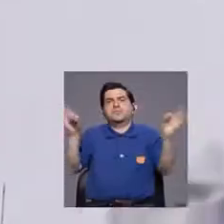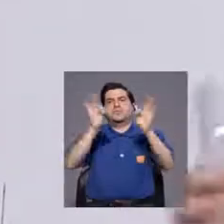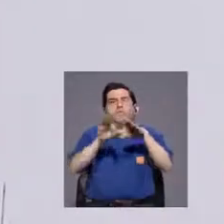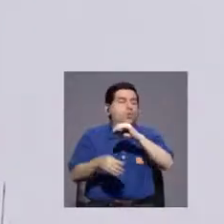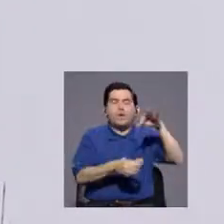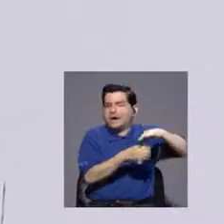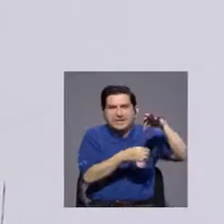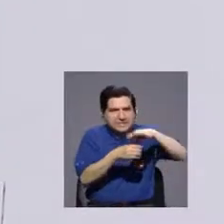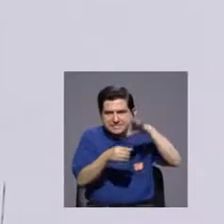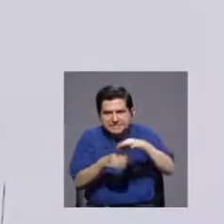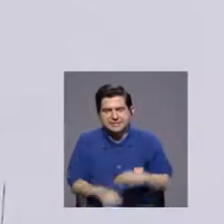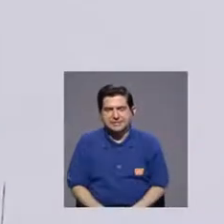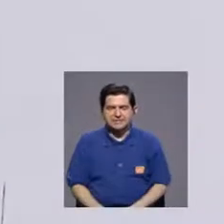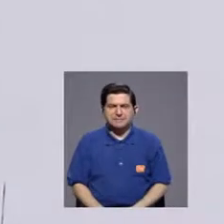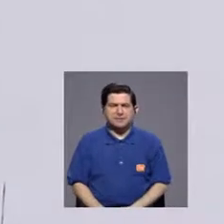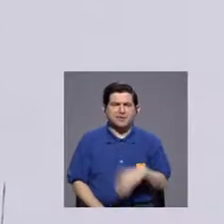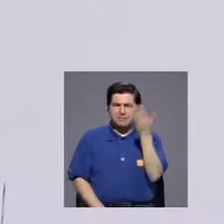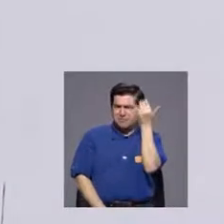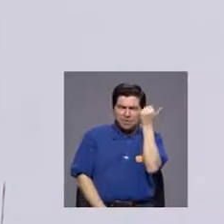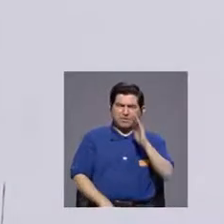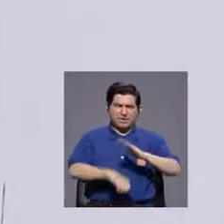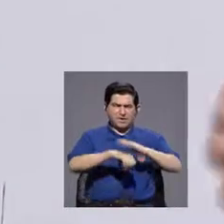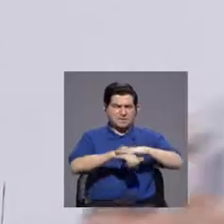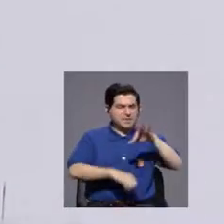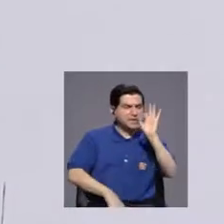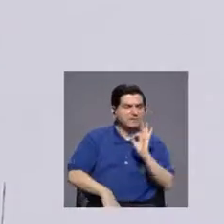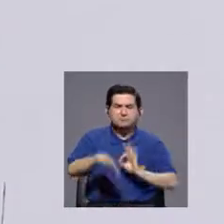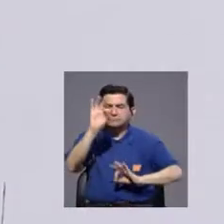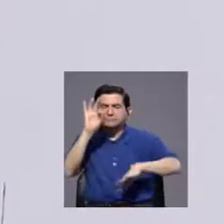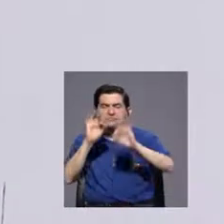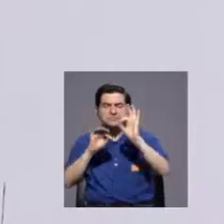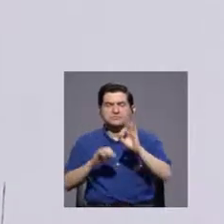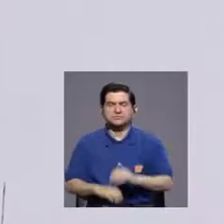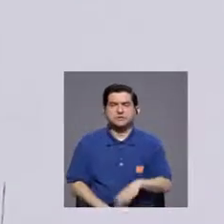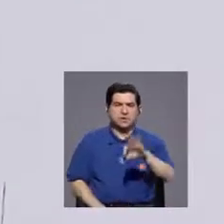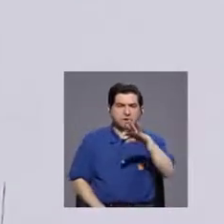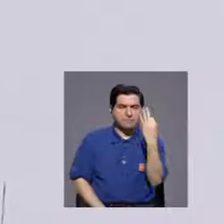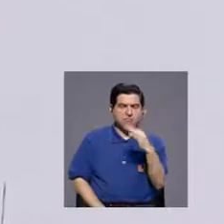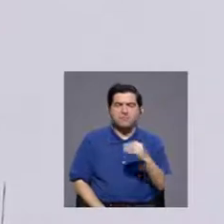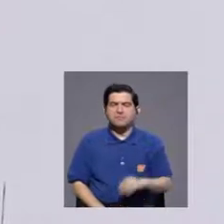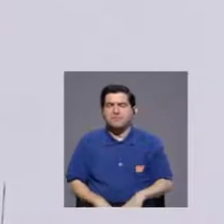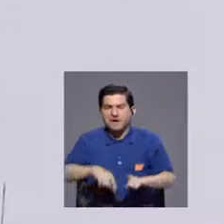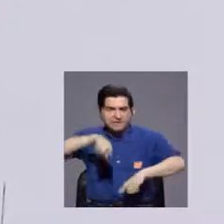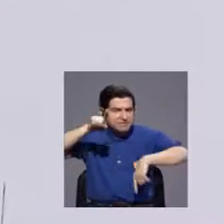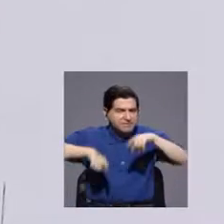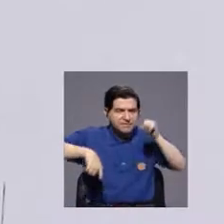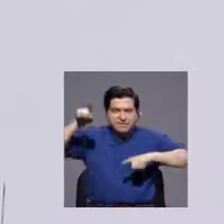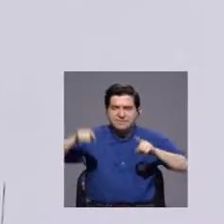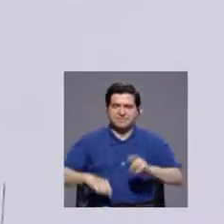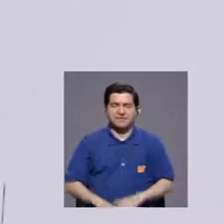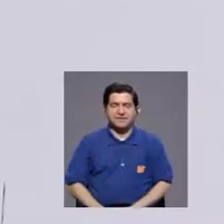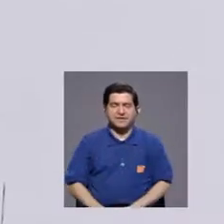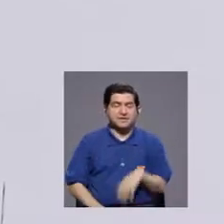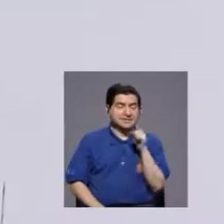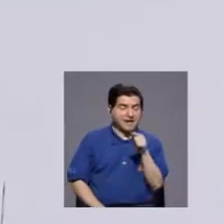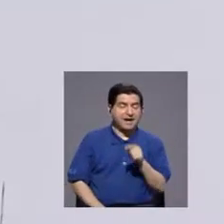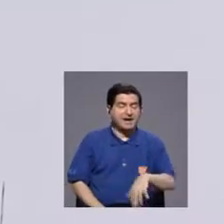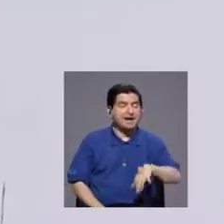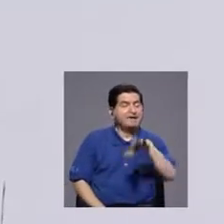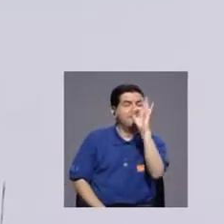cultivos es muy importante porque te permite seleccionar es una fuente de diversidad entonces permite o te permite seleccionar